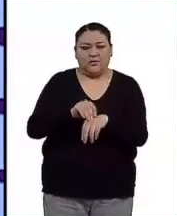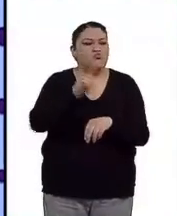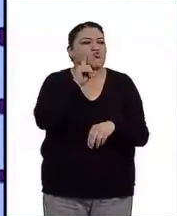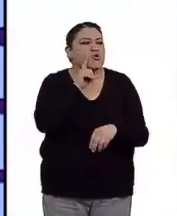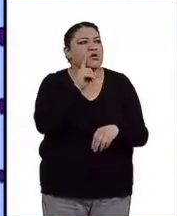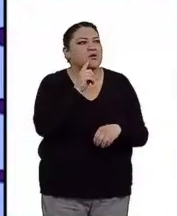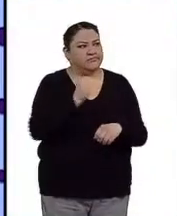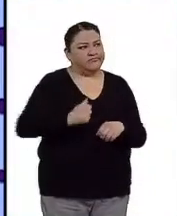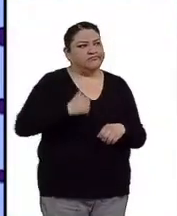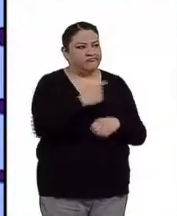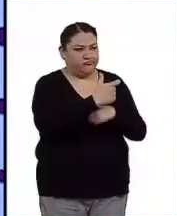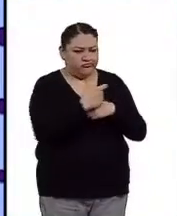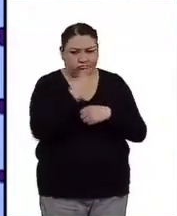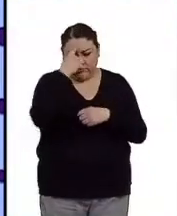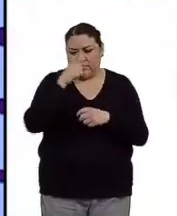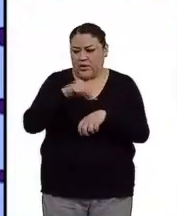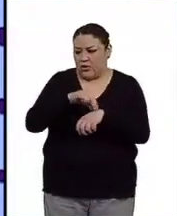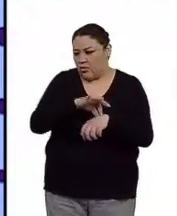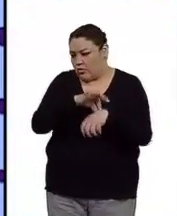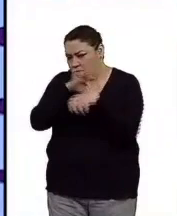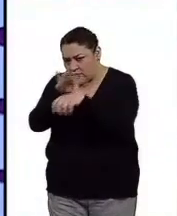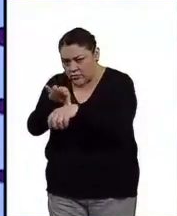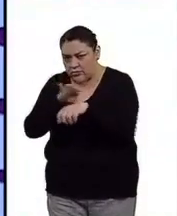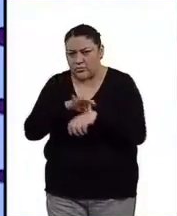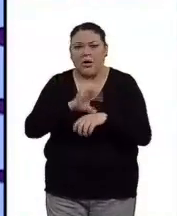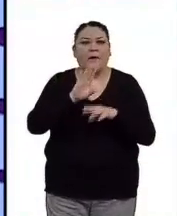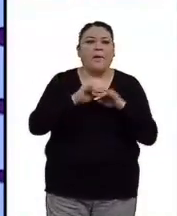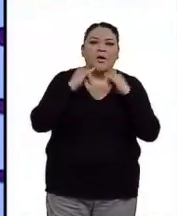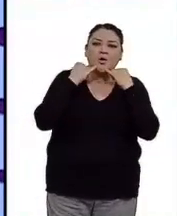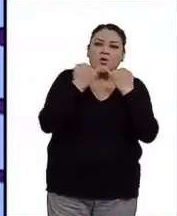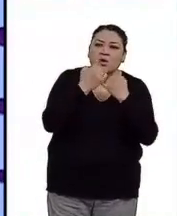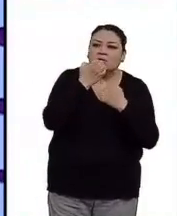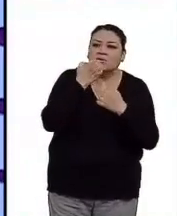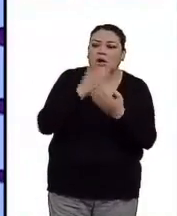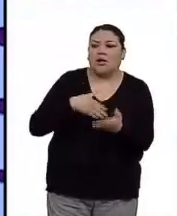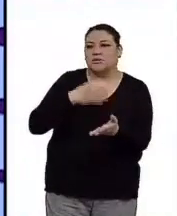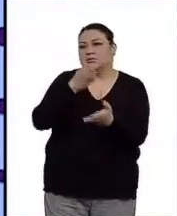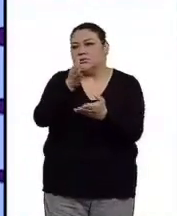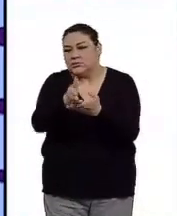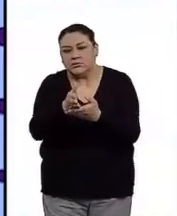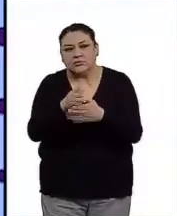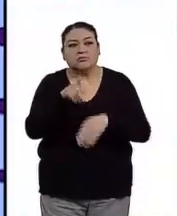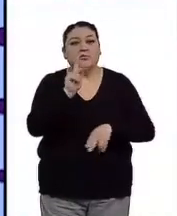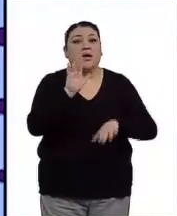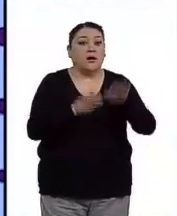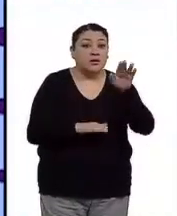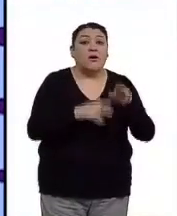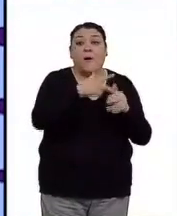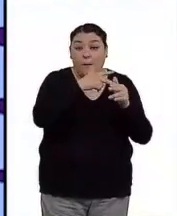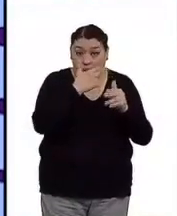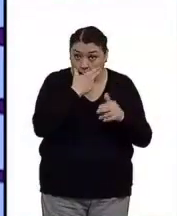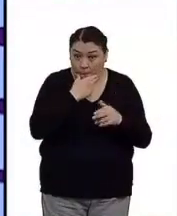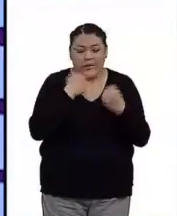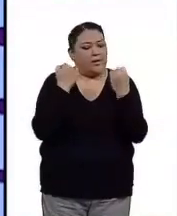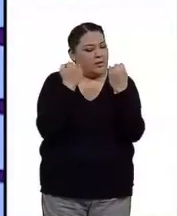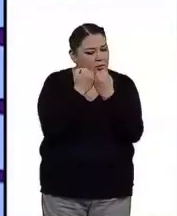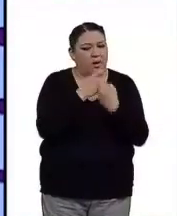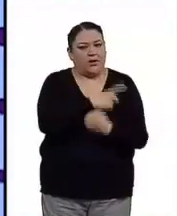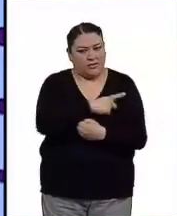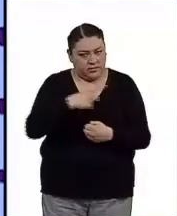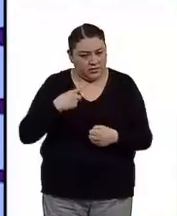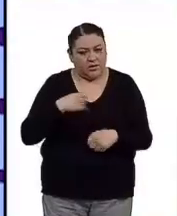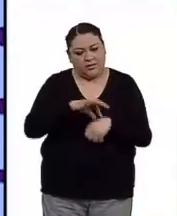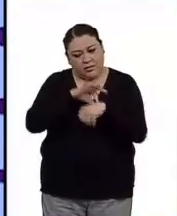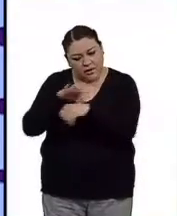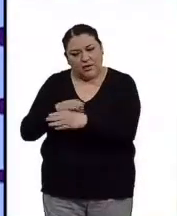mujeres para llevar a la niña a la doctora, para ir a la escuela de la junta del niño, pero hasta que no sean también los hombres quienes empiecen